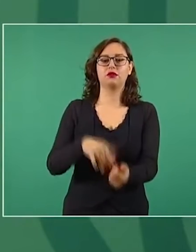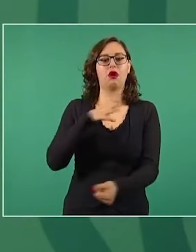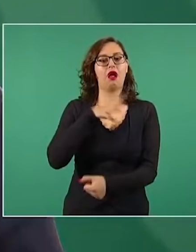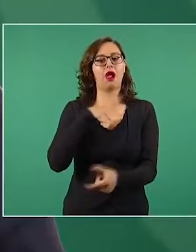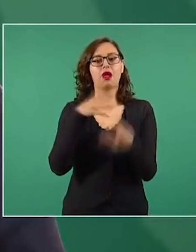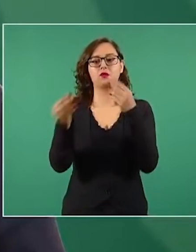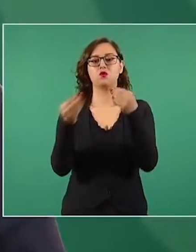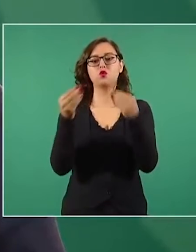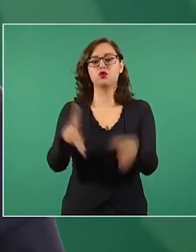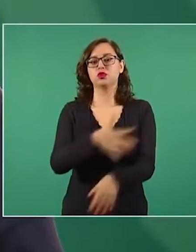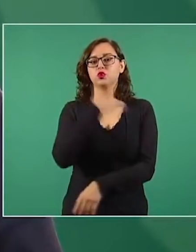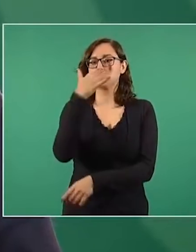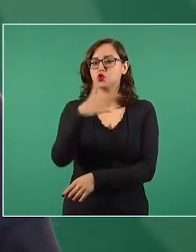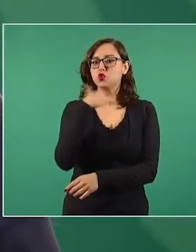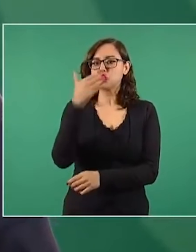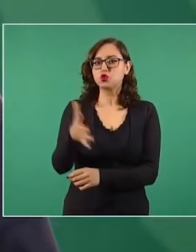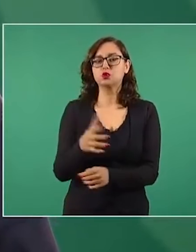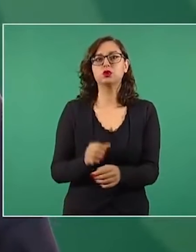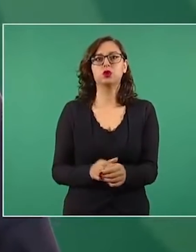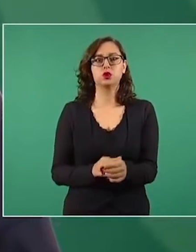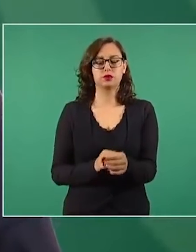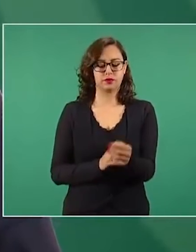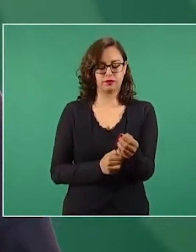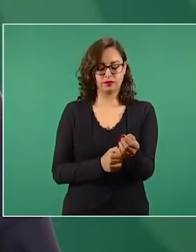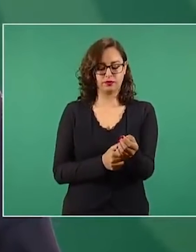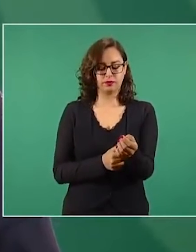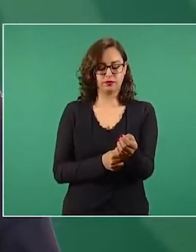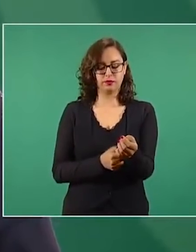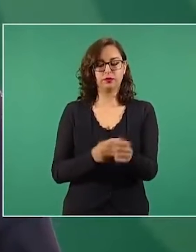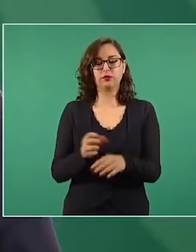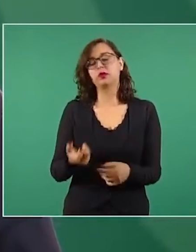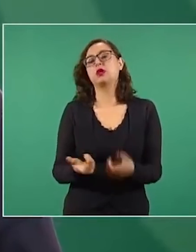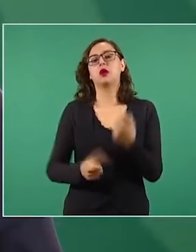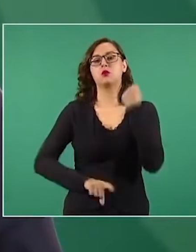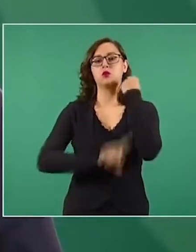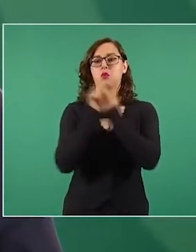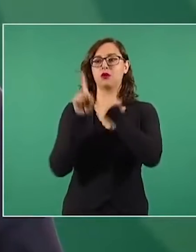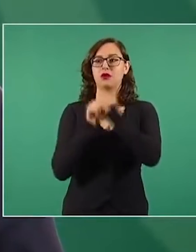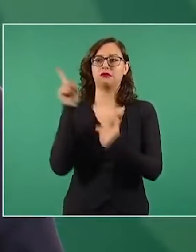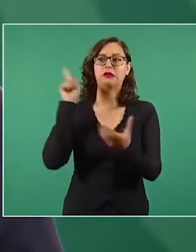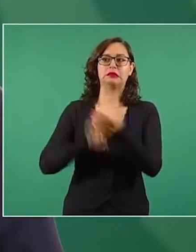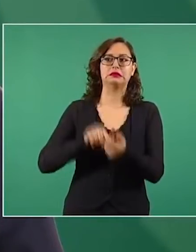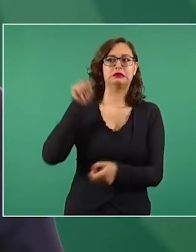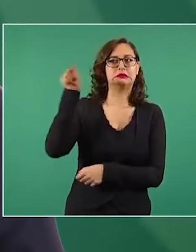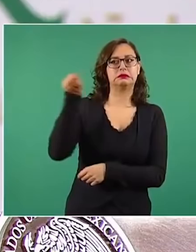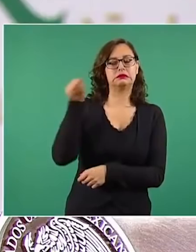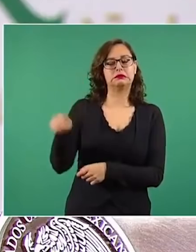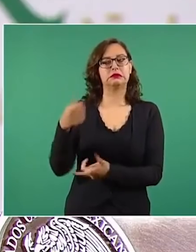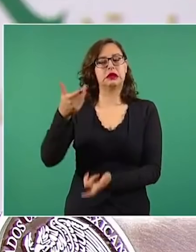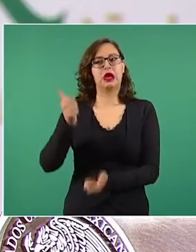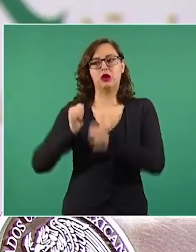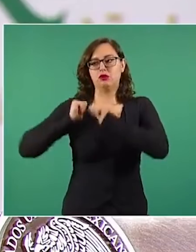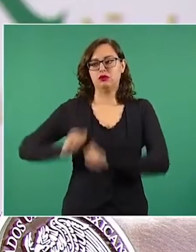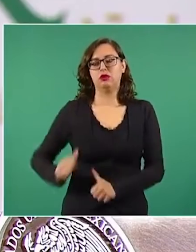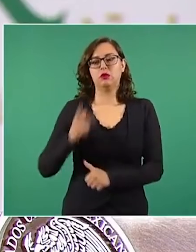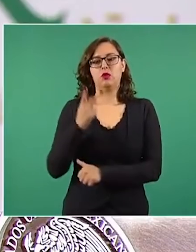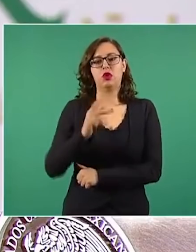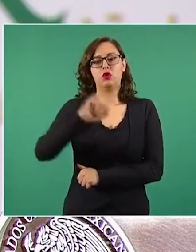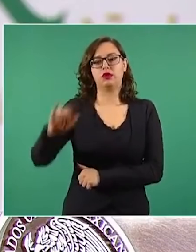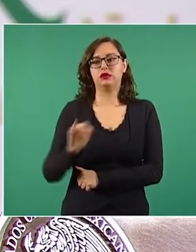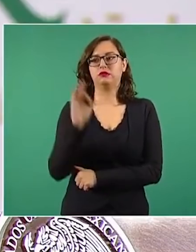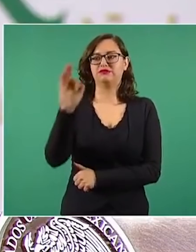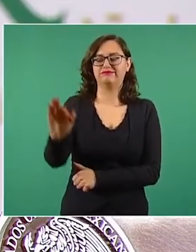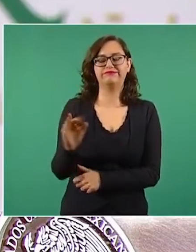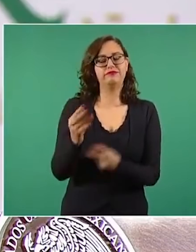presidente del consejo de administración de la empresa que edita la revista que fundó su padre está señalado de usar el